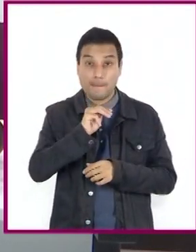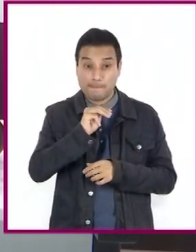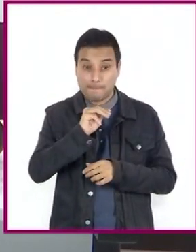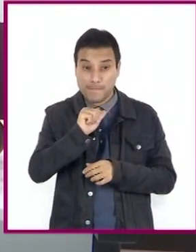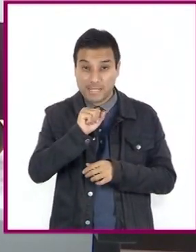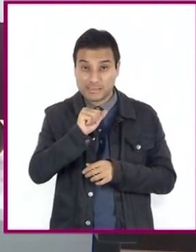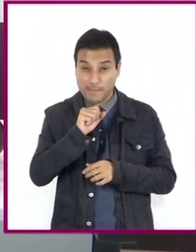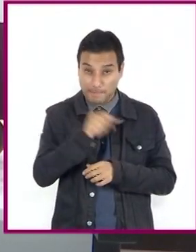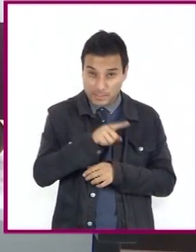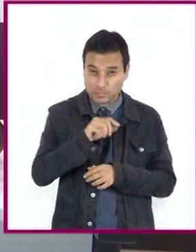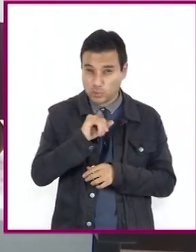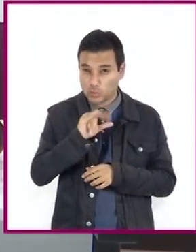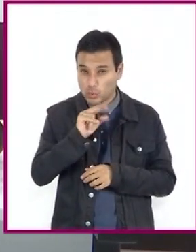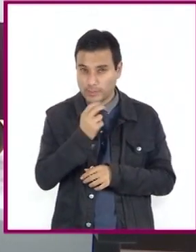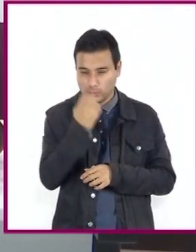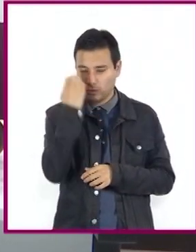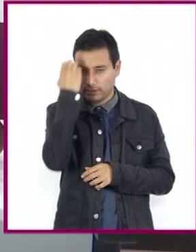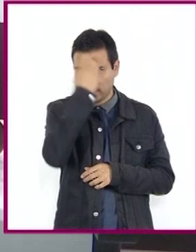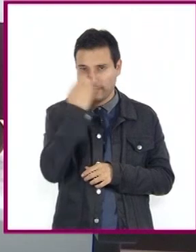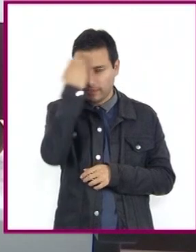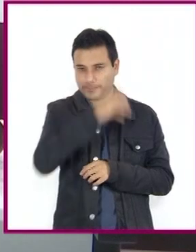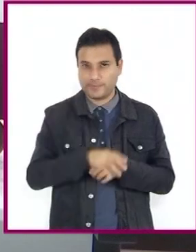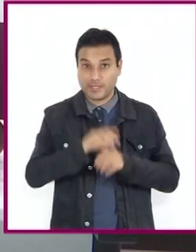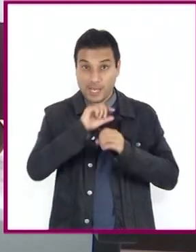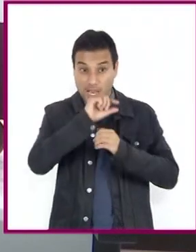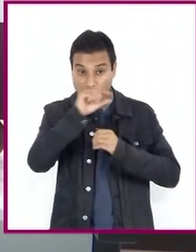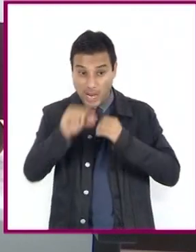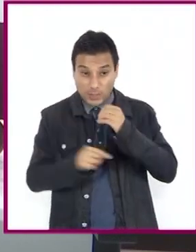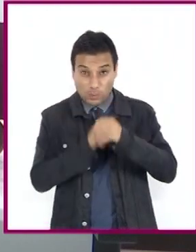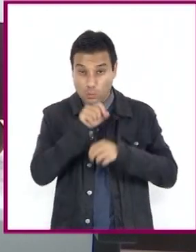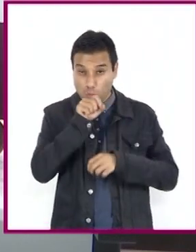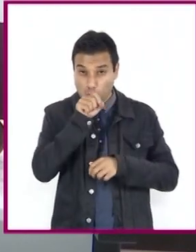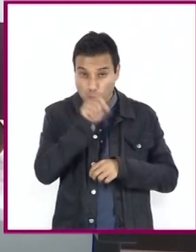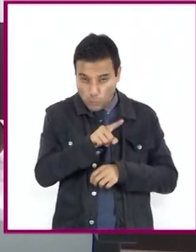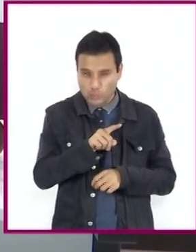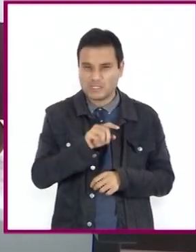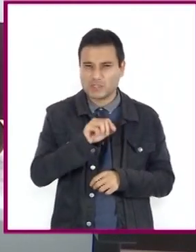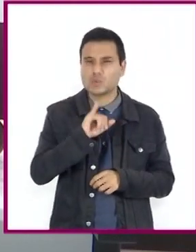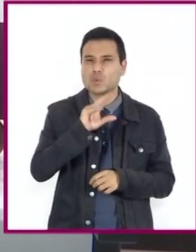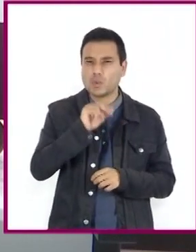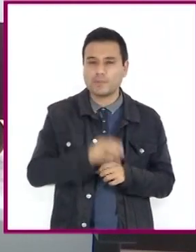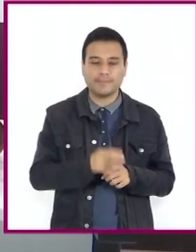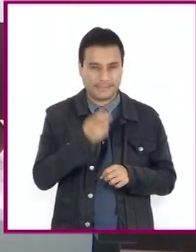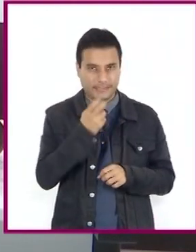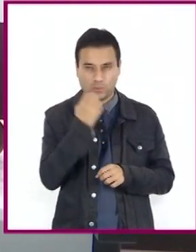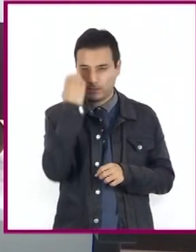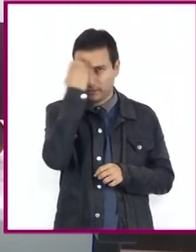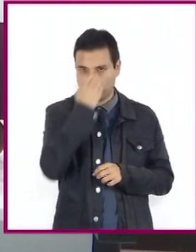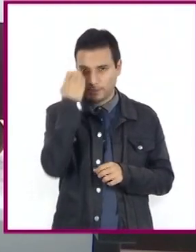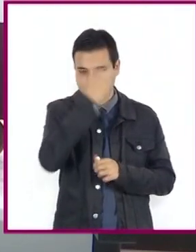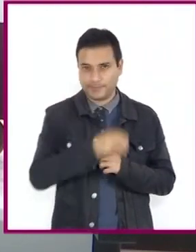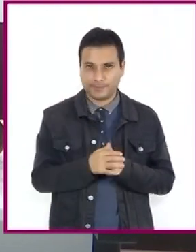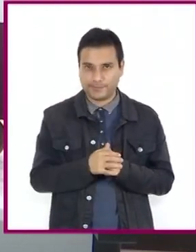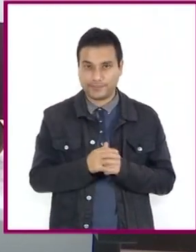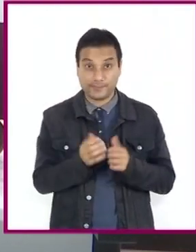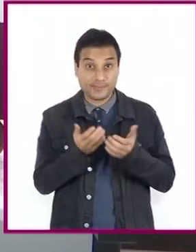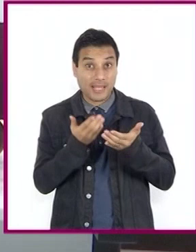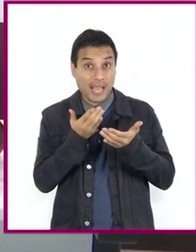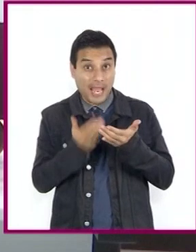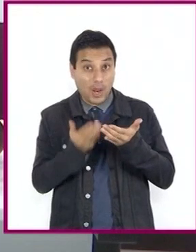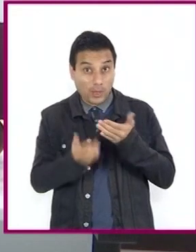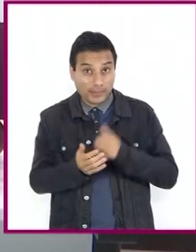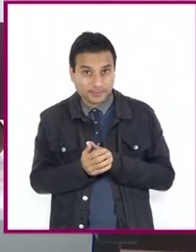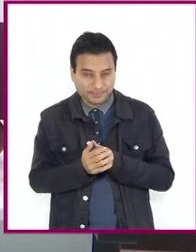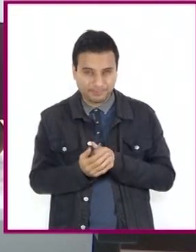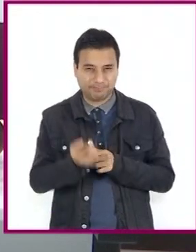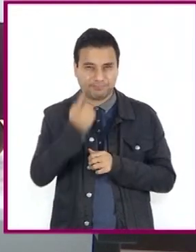decir, que la cantidad de átomos de cada elemento es la misma antes y después de la reacción. Ahora, vamos a